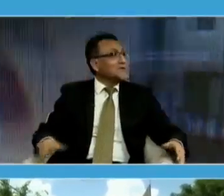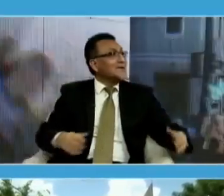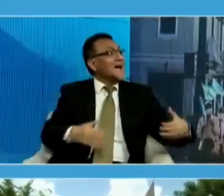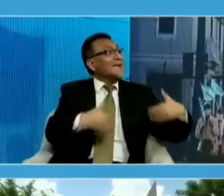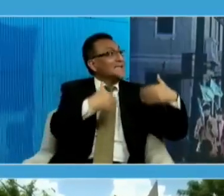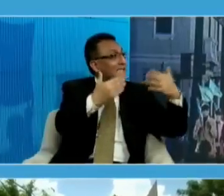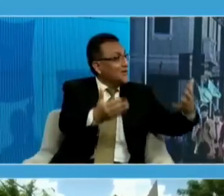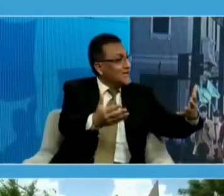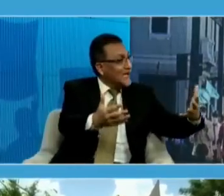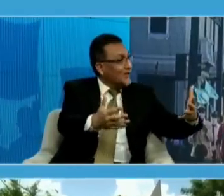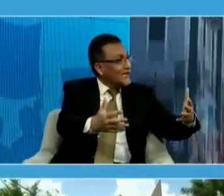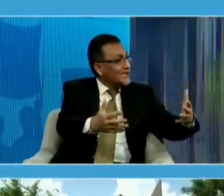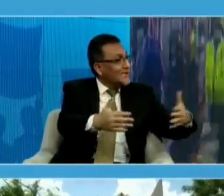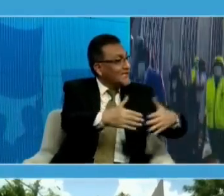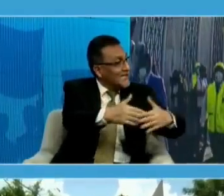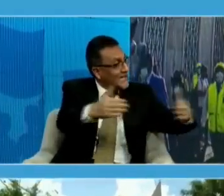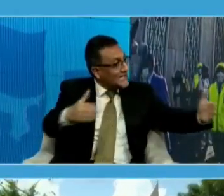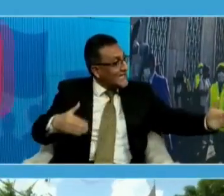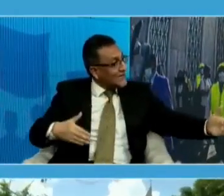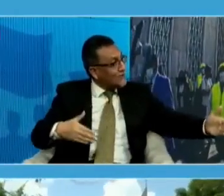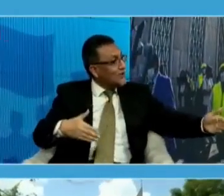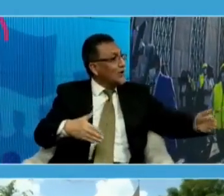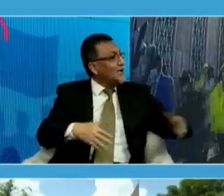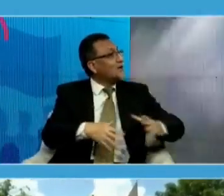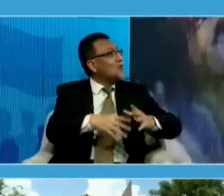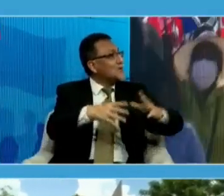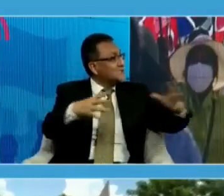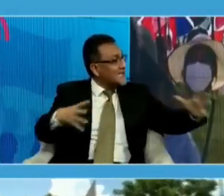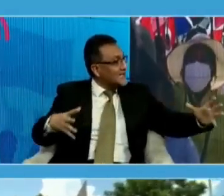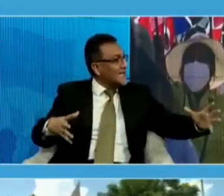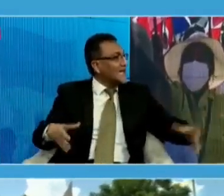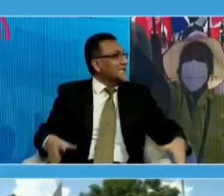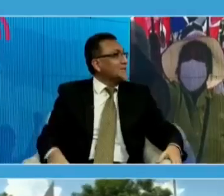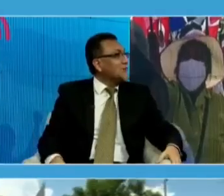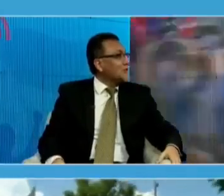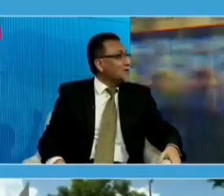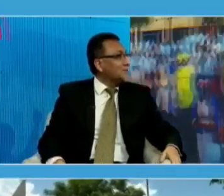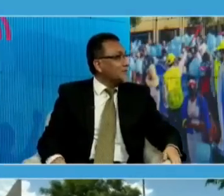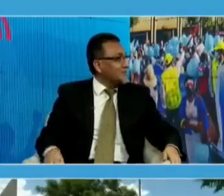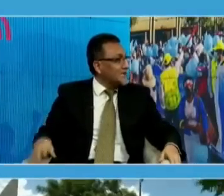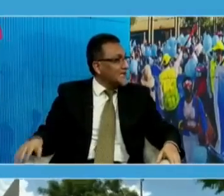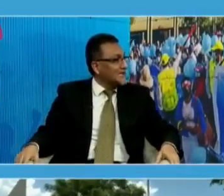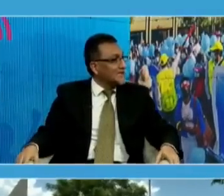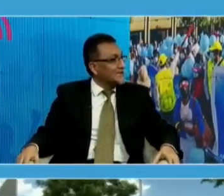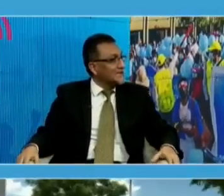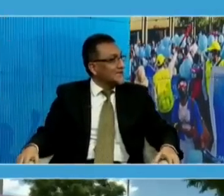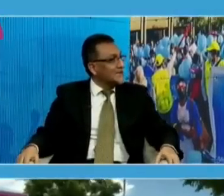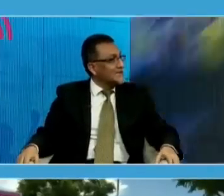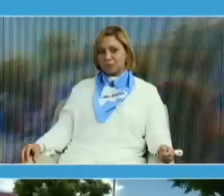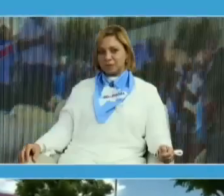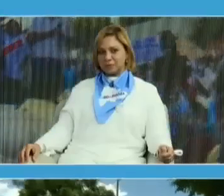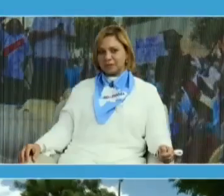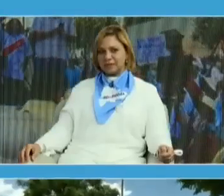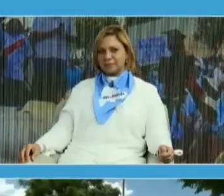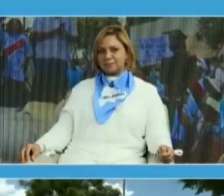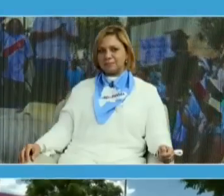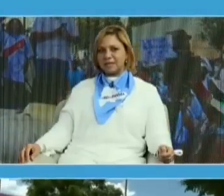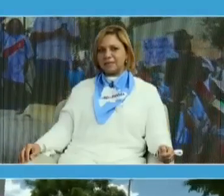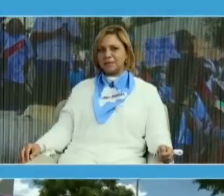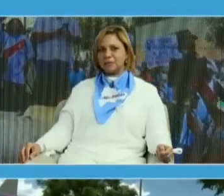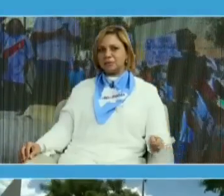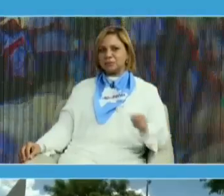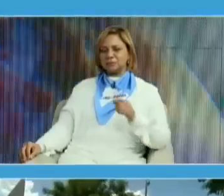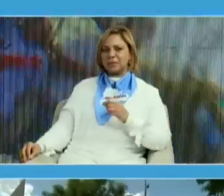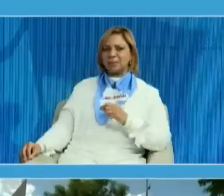nos puede contar, sí, al interior de la, de, sí, de la reunión de la OEA, cómo está el activismo pro vida, pro familia. Está muy bueno.